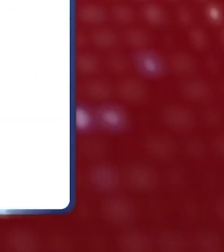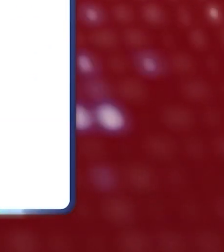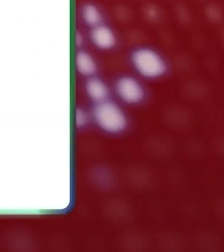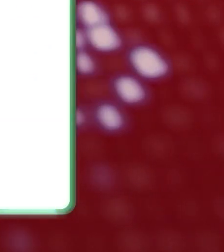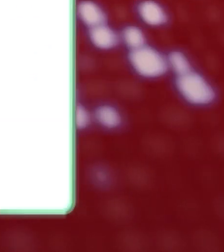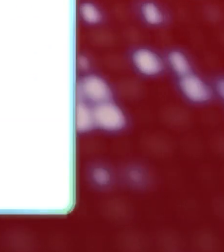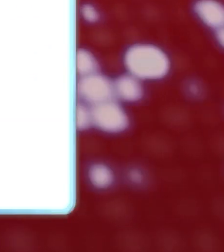noticias